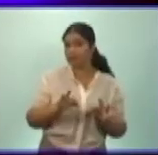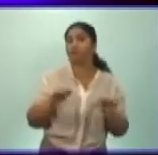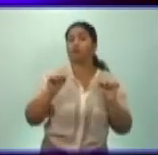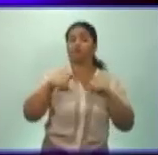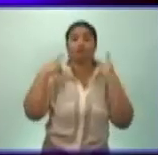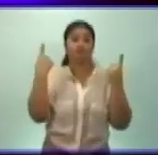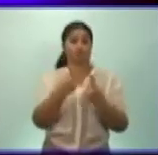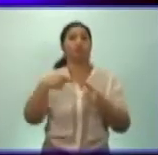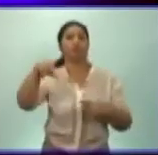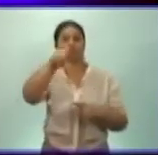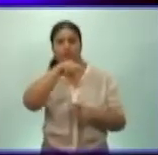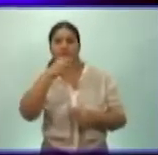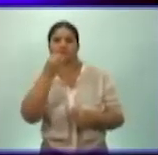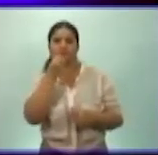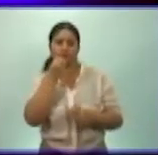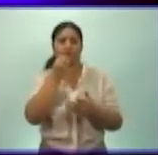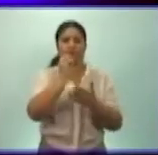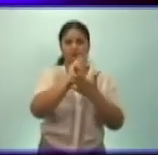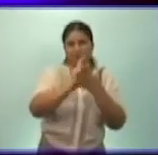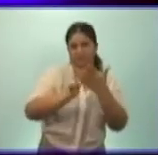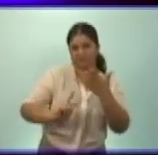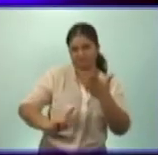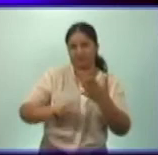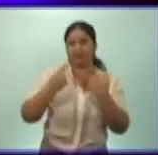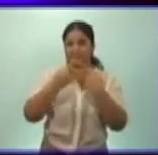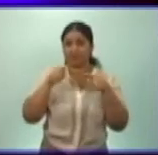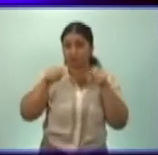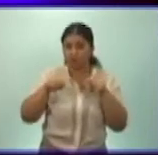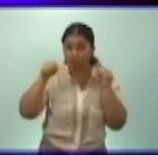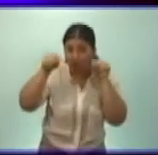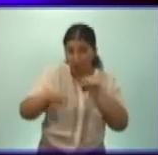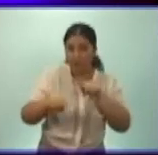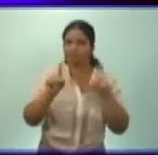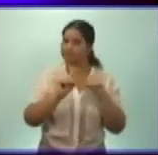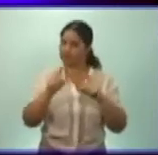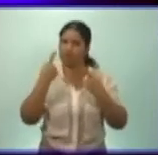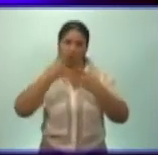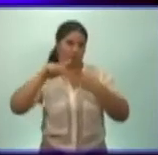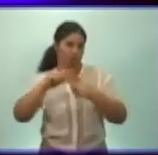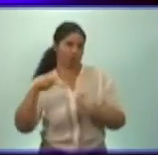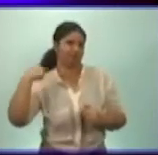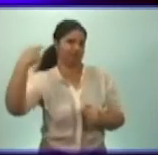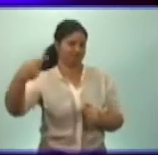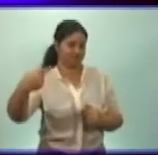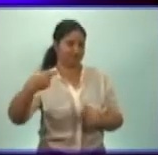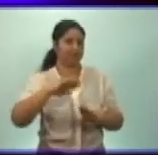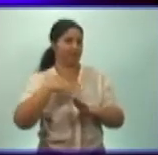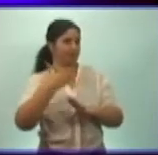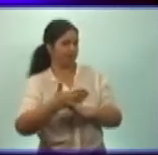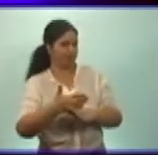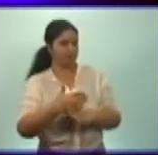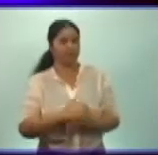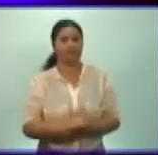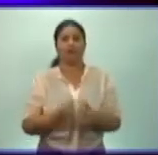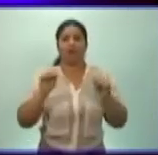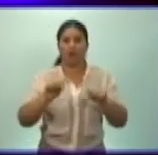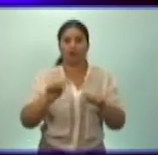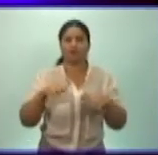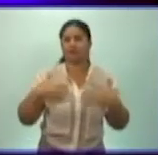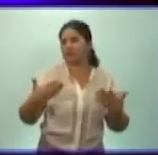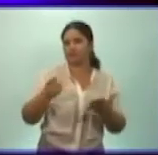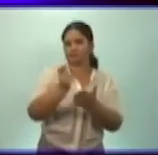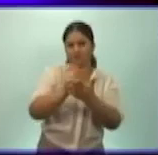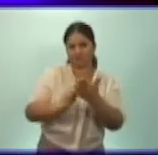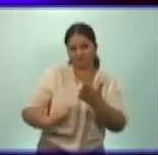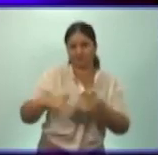leído reiterado varias veces, los vamos a ir viendo en clases posteriores. Ahora vamos a tomar nota de las actividades que ustedes